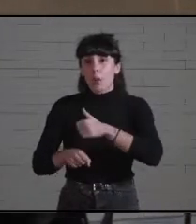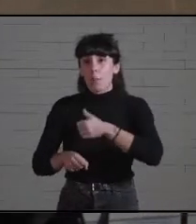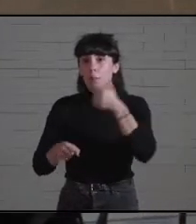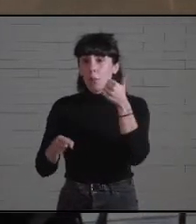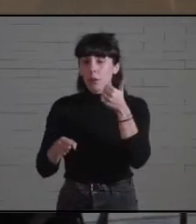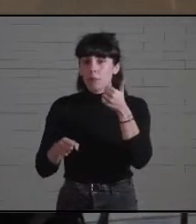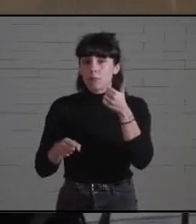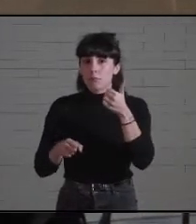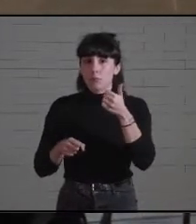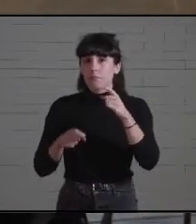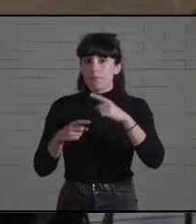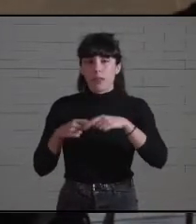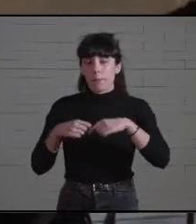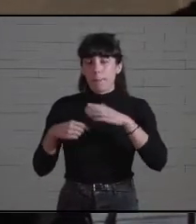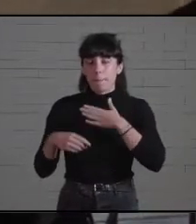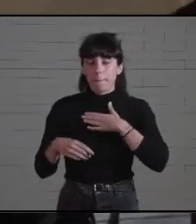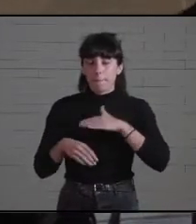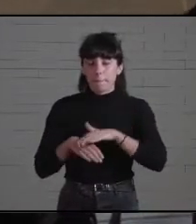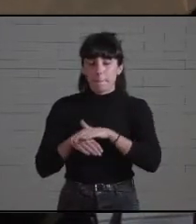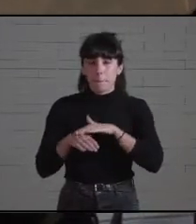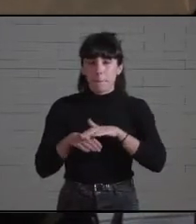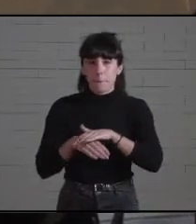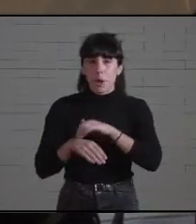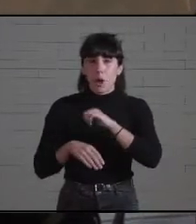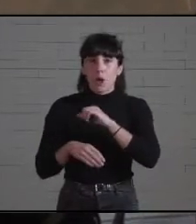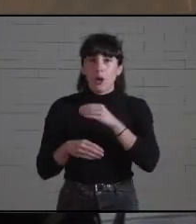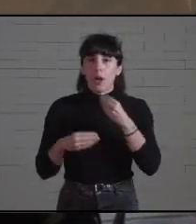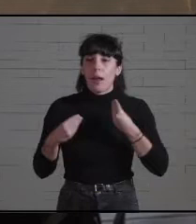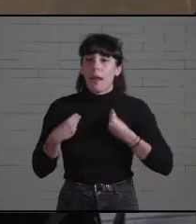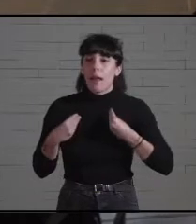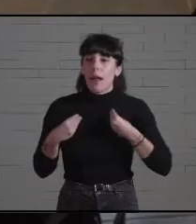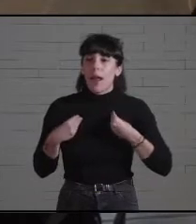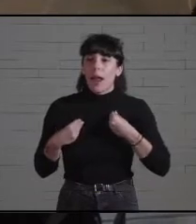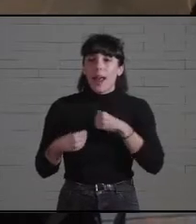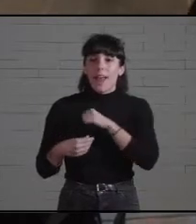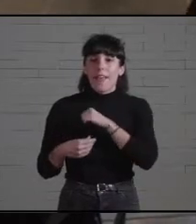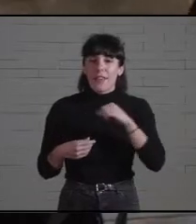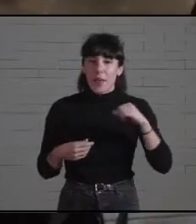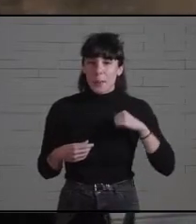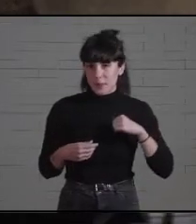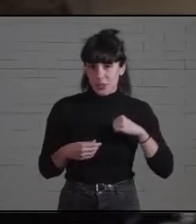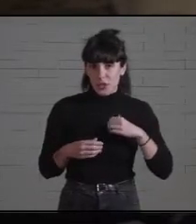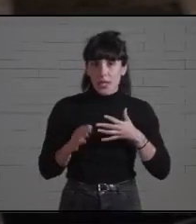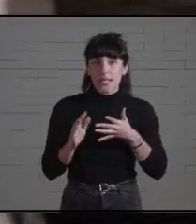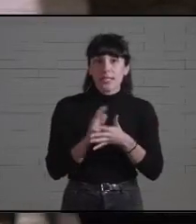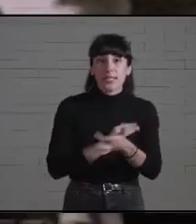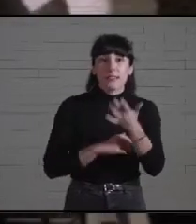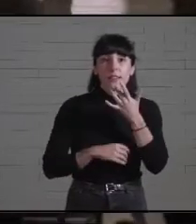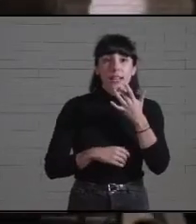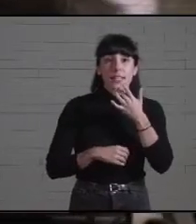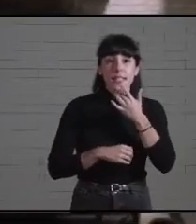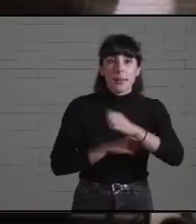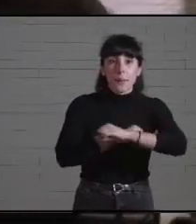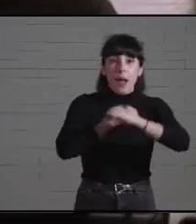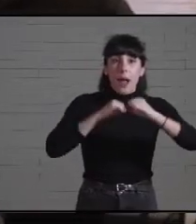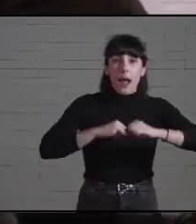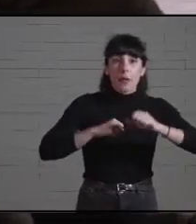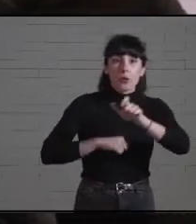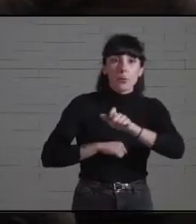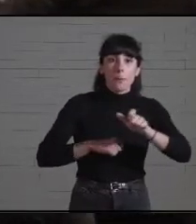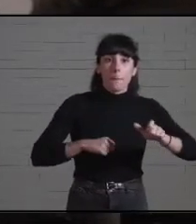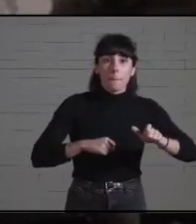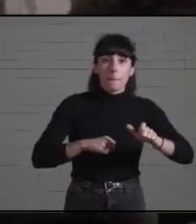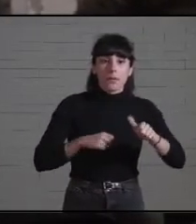vida personal, frente a los que no cuidan adultos dependientes, que no tienen esa necesidad ni